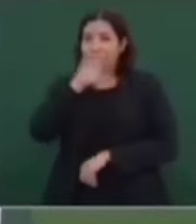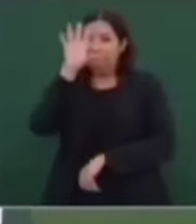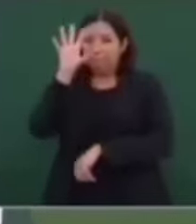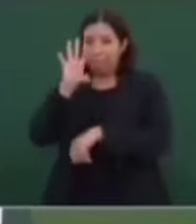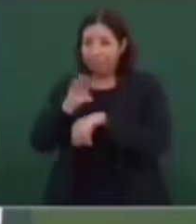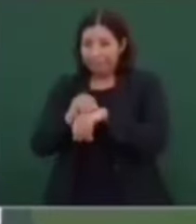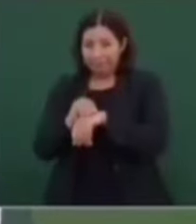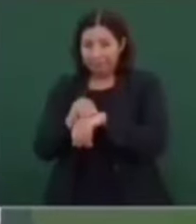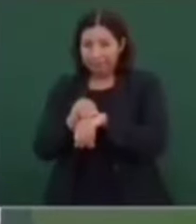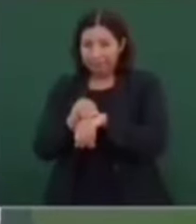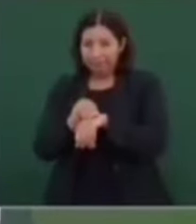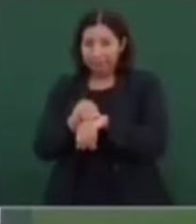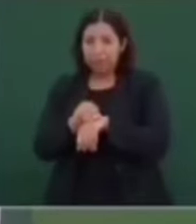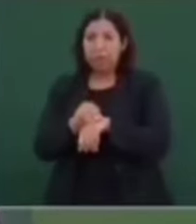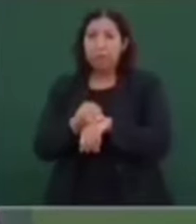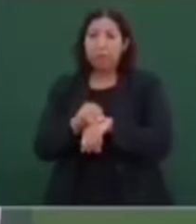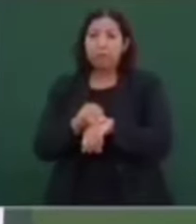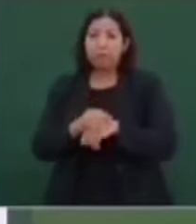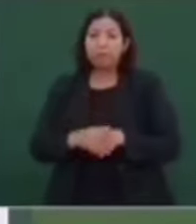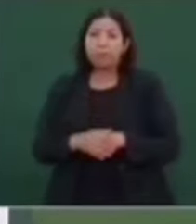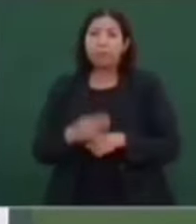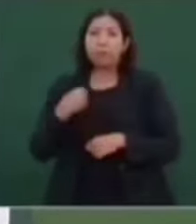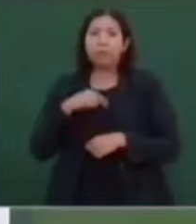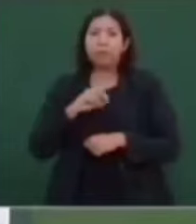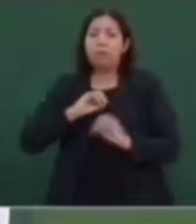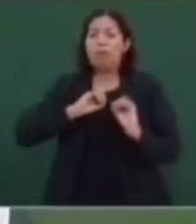asunto en suspenso.